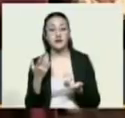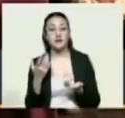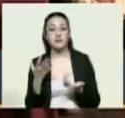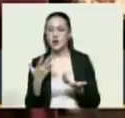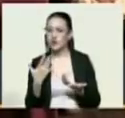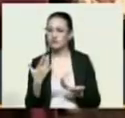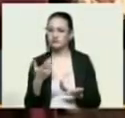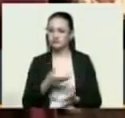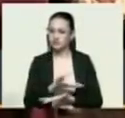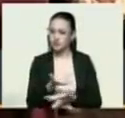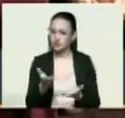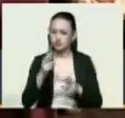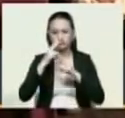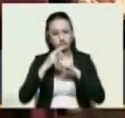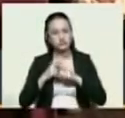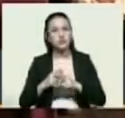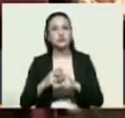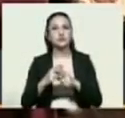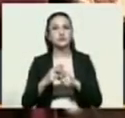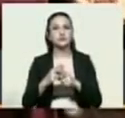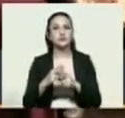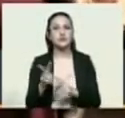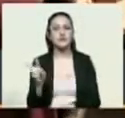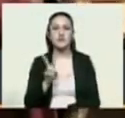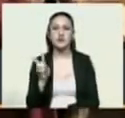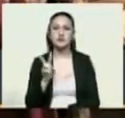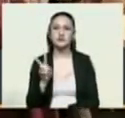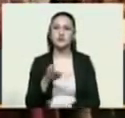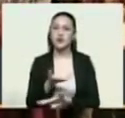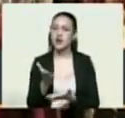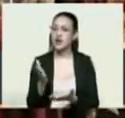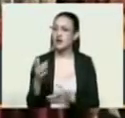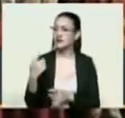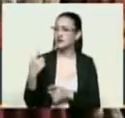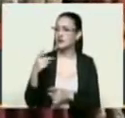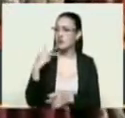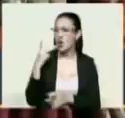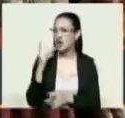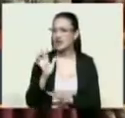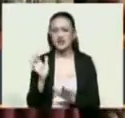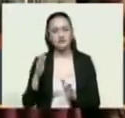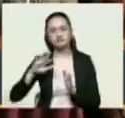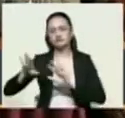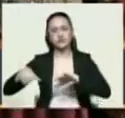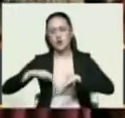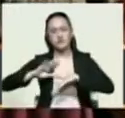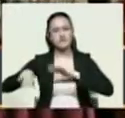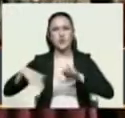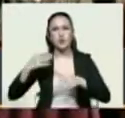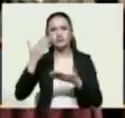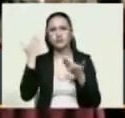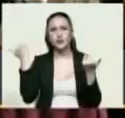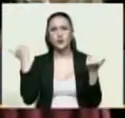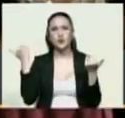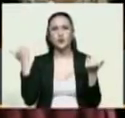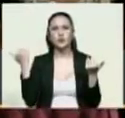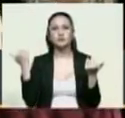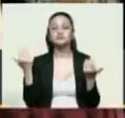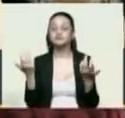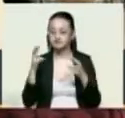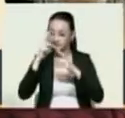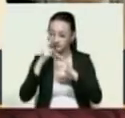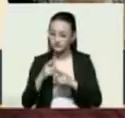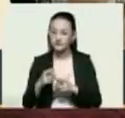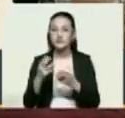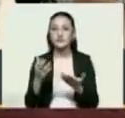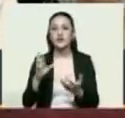la sociedad venezolana un reconocimiento. Y Venezuela toda, sin distingo de partidos políticos o de inclinaciones ideológicas, reconoce en